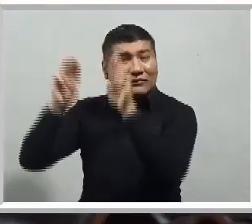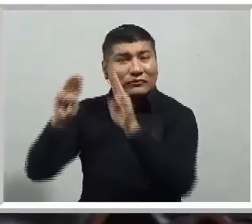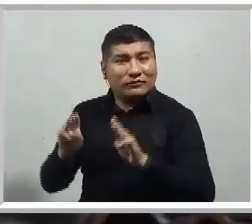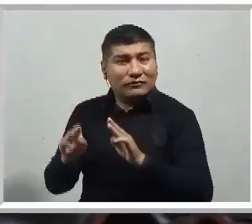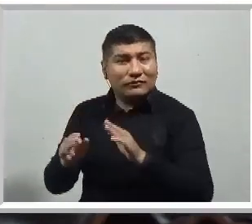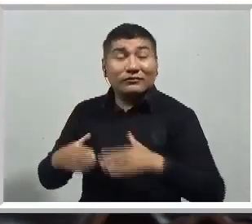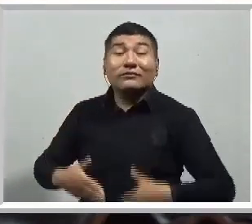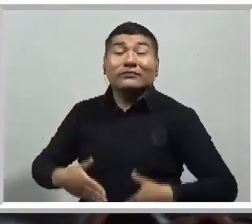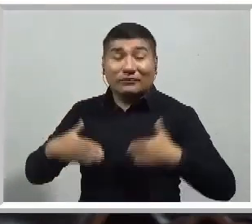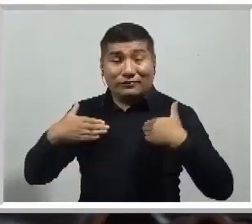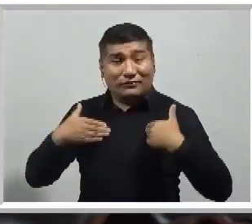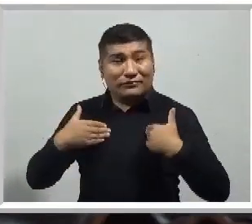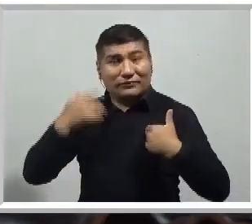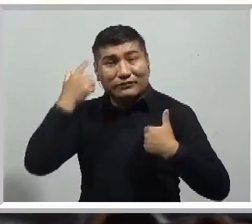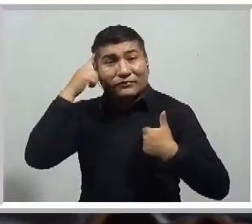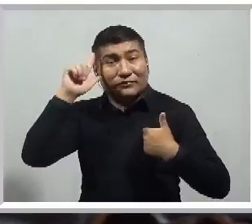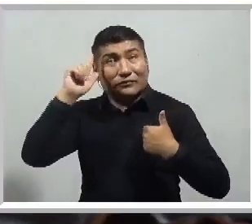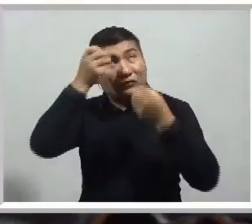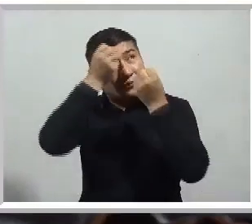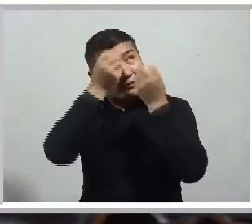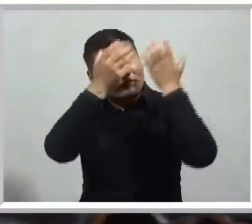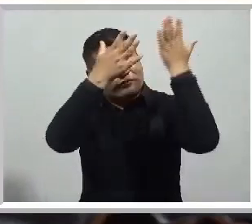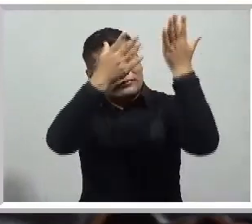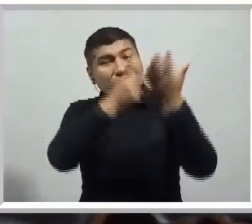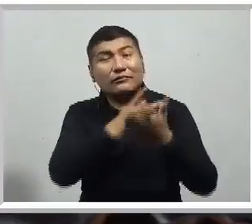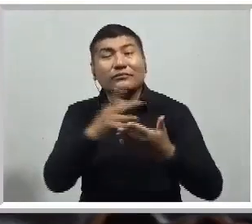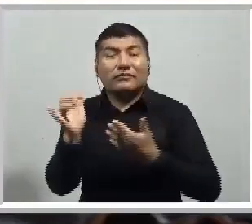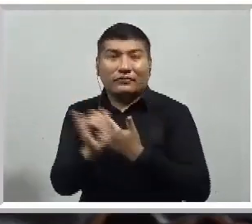para cumplir el proyecto de Dios.